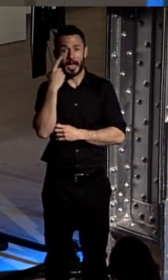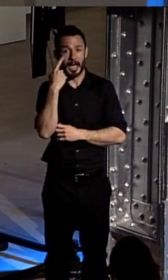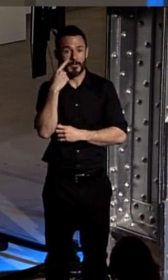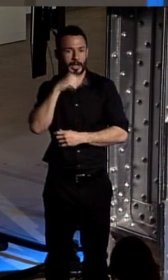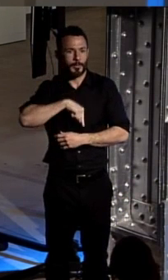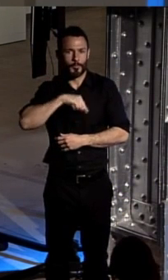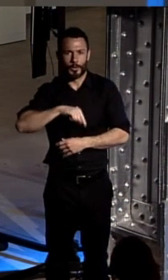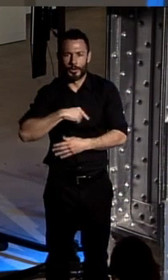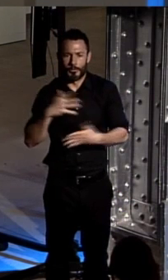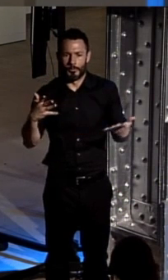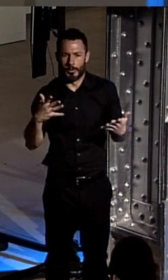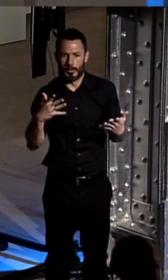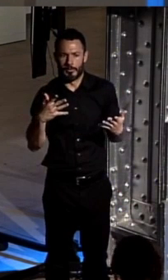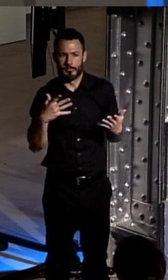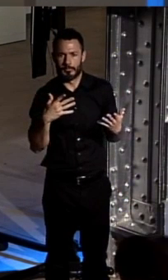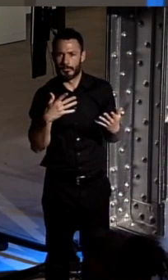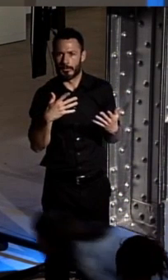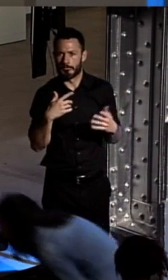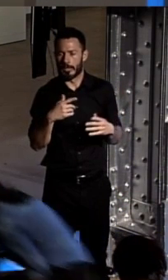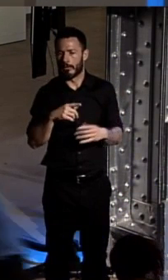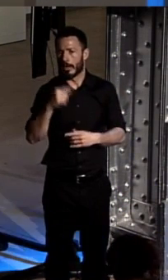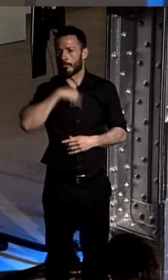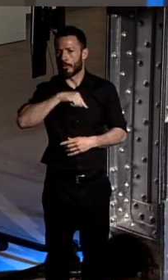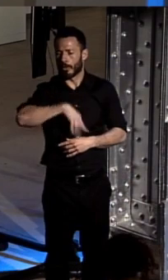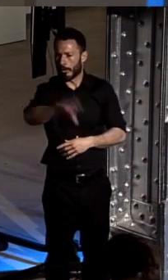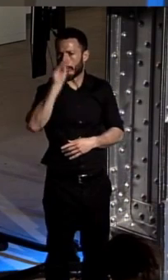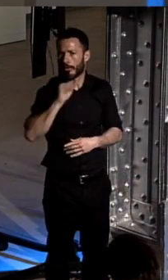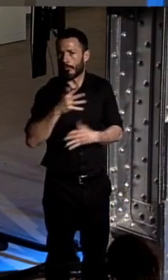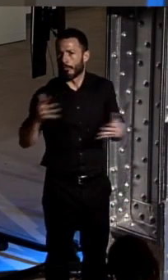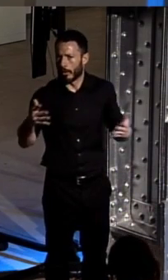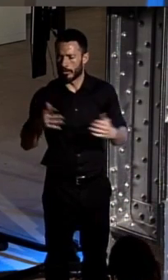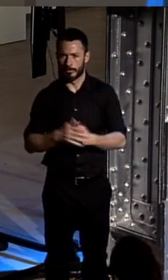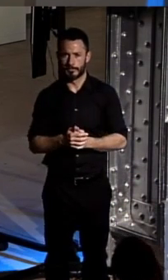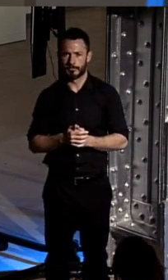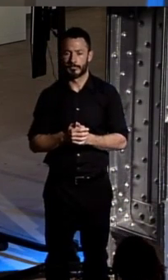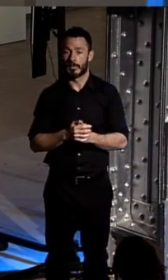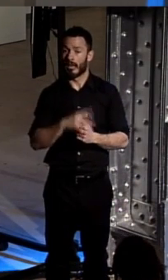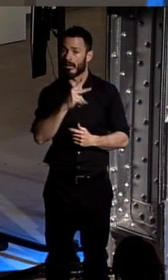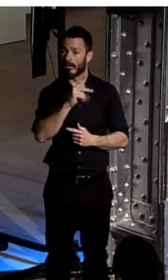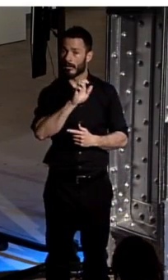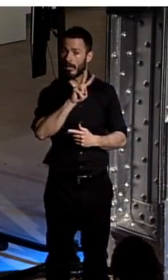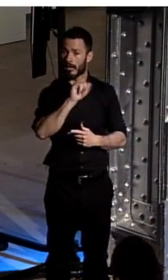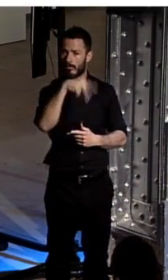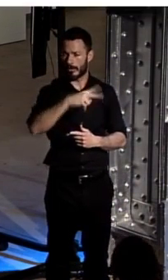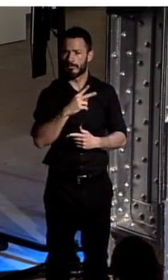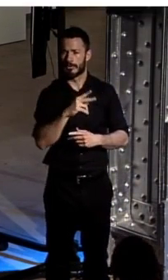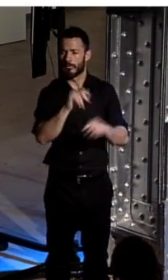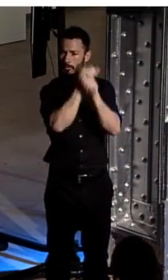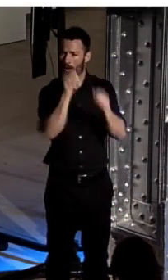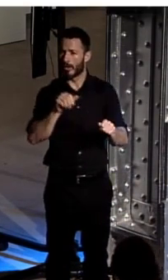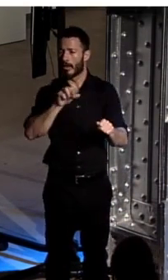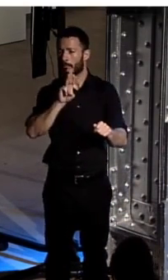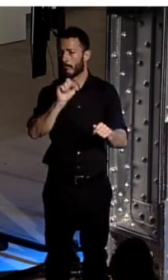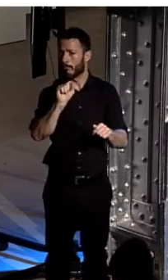las emociones que queremos detectar y reconocer. Kevin ha hablado mucho sobre el modelo, sobre Paul Ekman, que fue uno